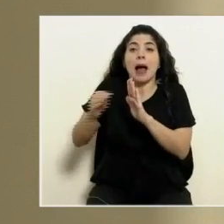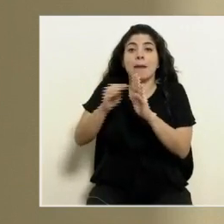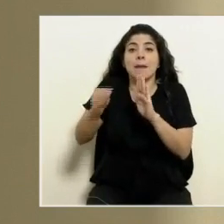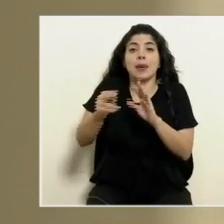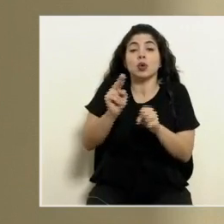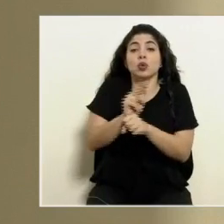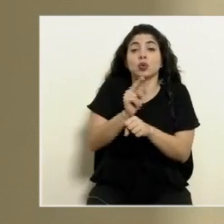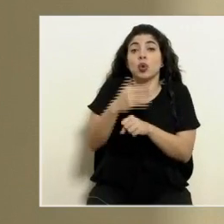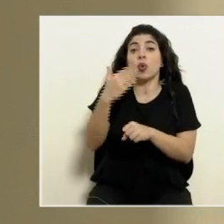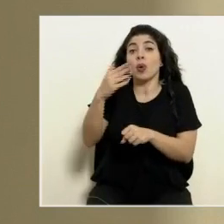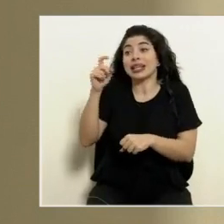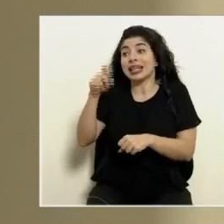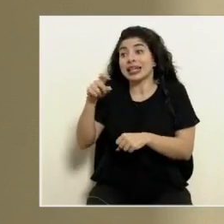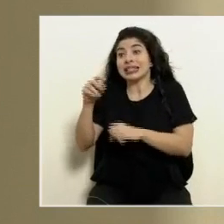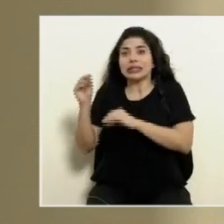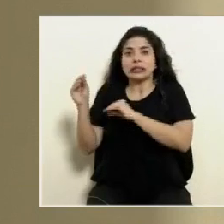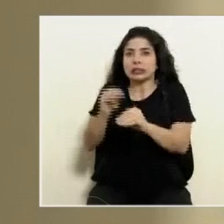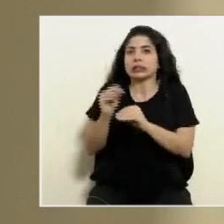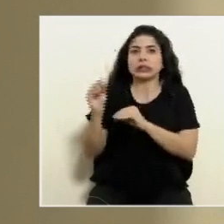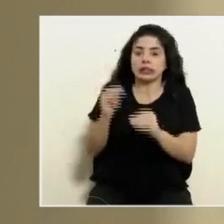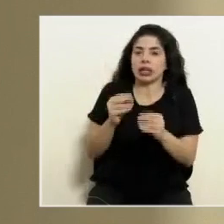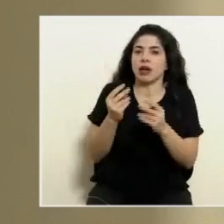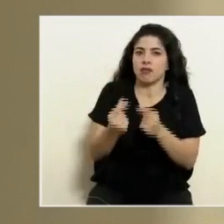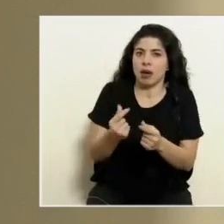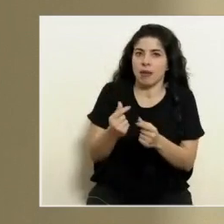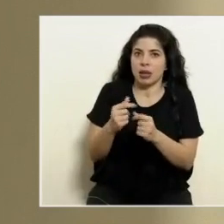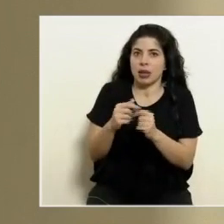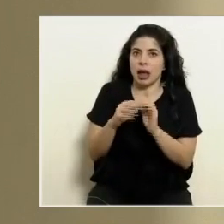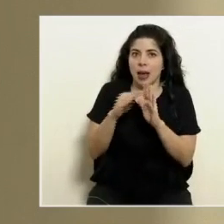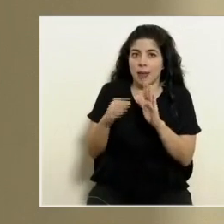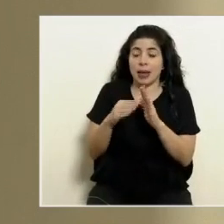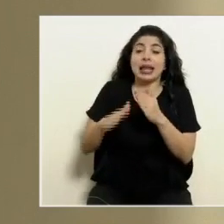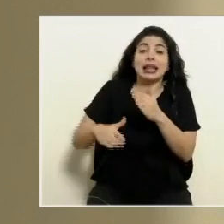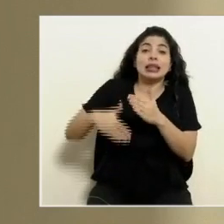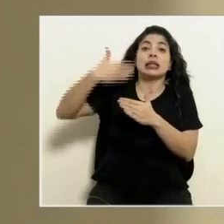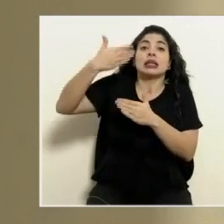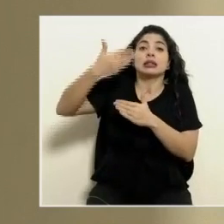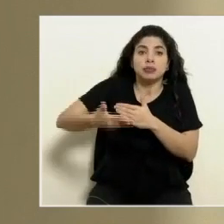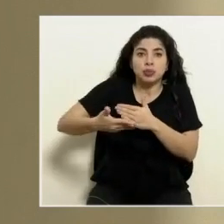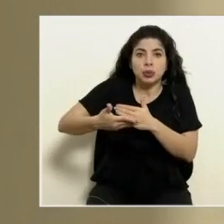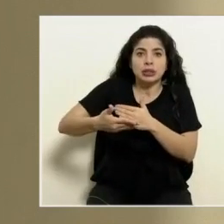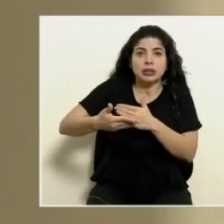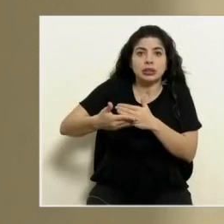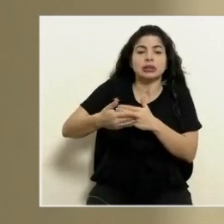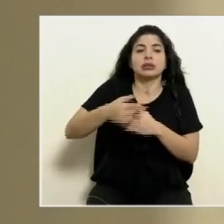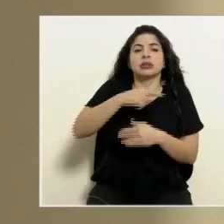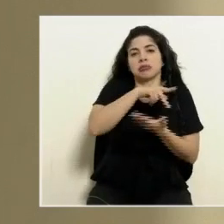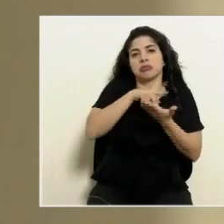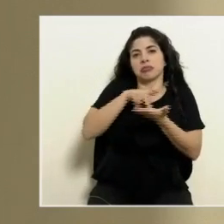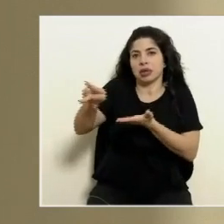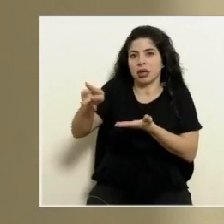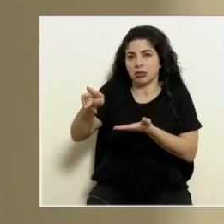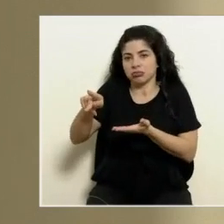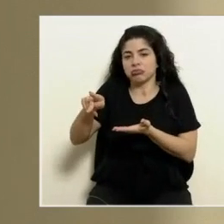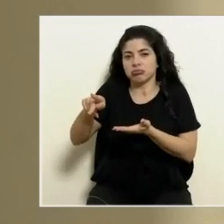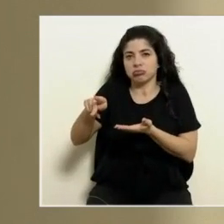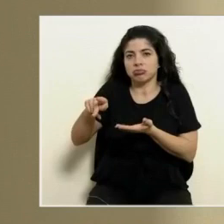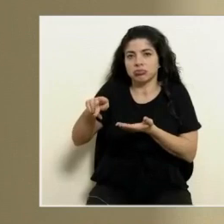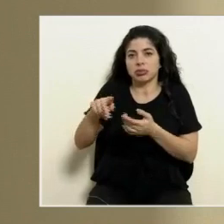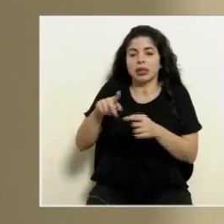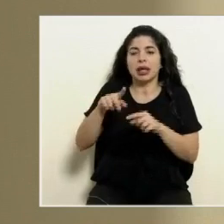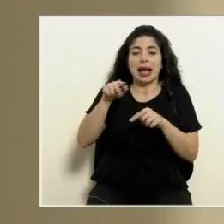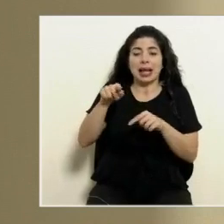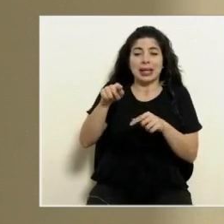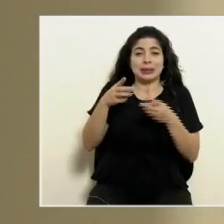en el momento que se requieran a la brevedad, y posteriormente se realiza esa indemnización. De acuerdo con